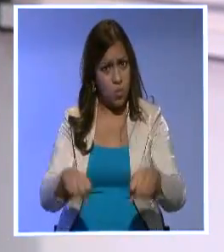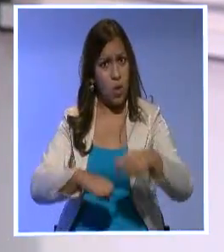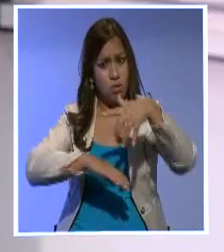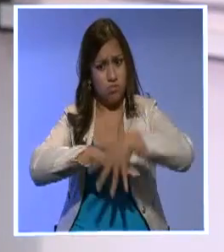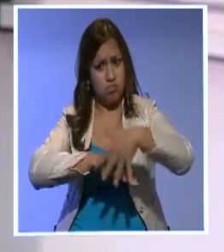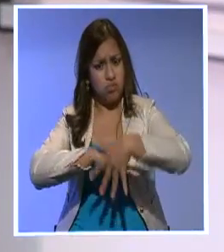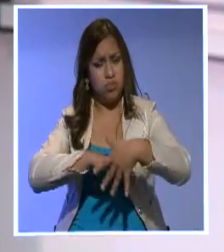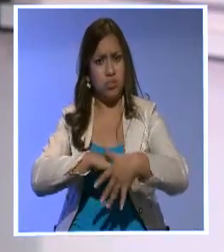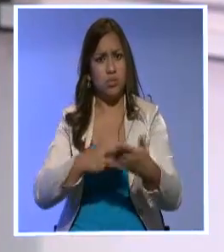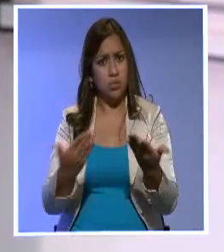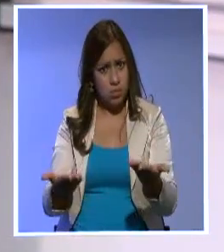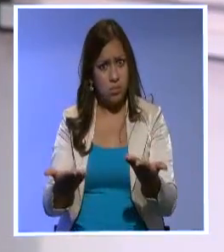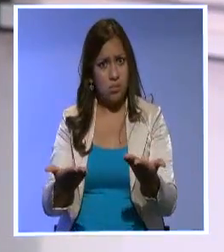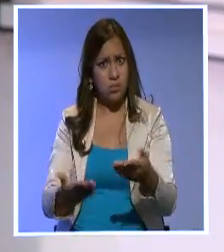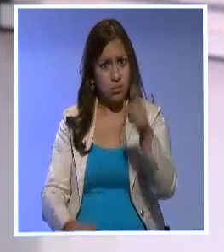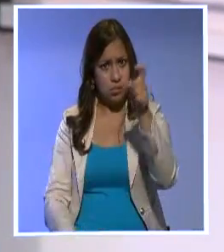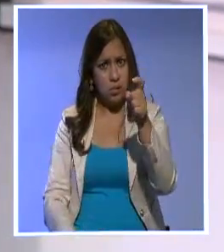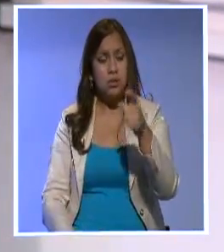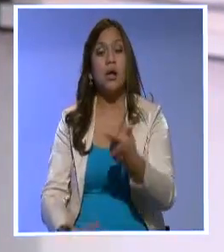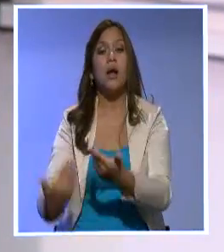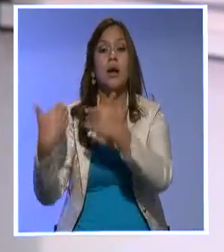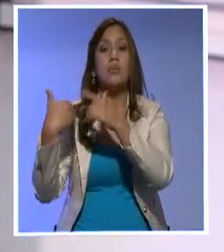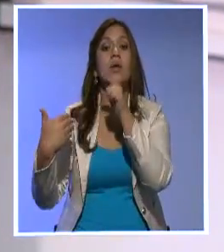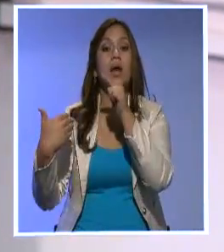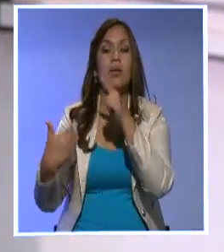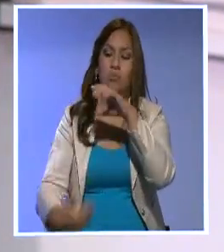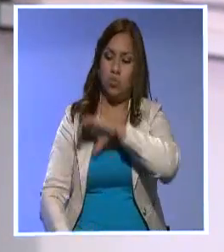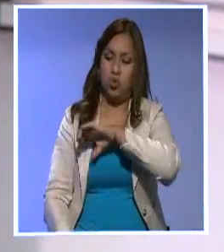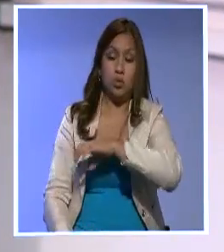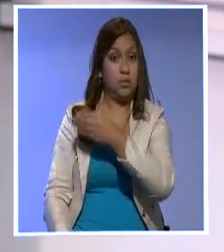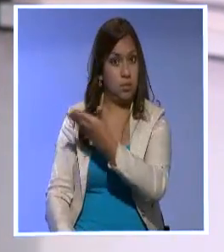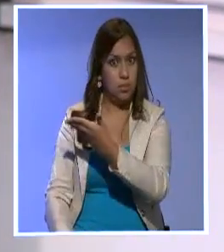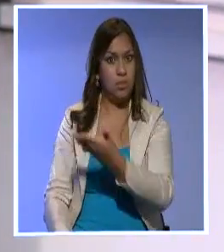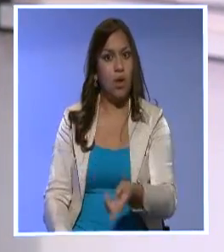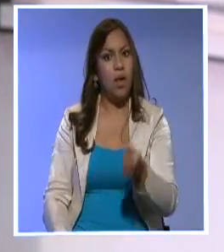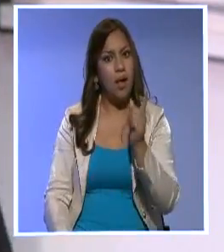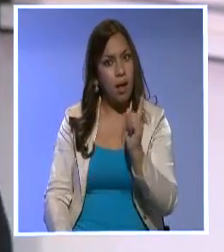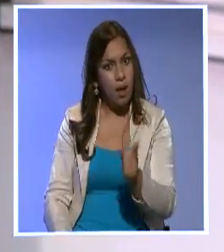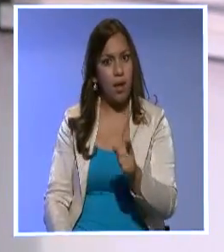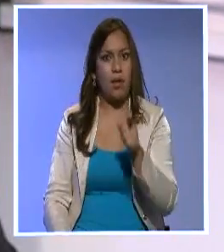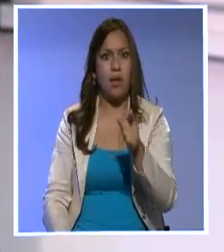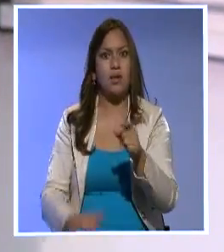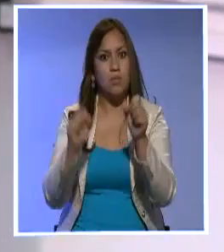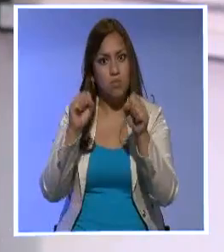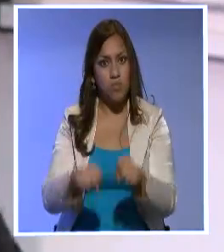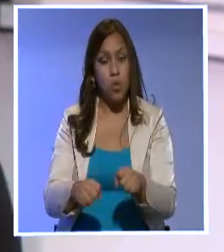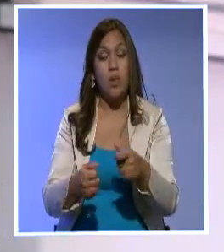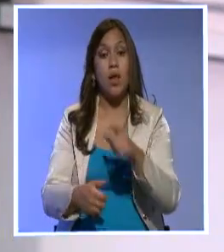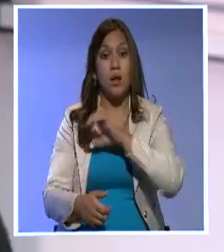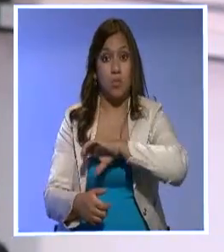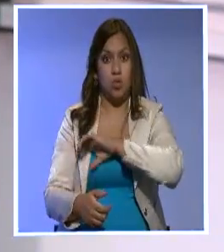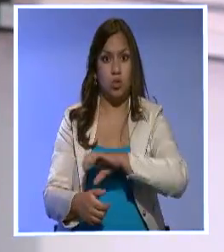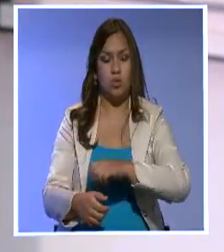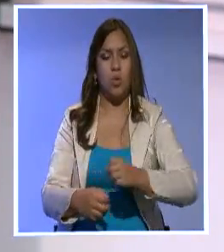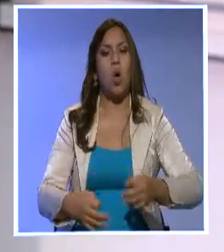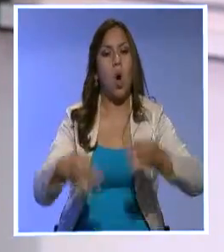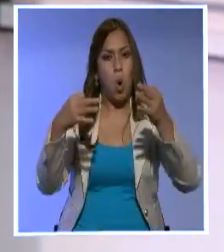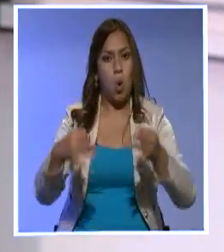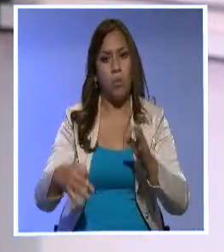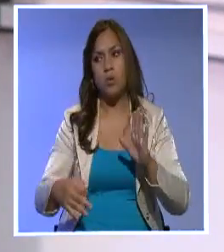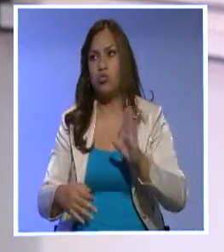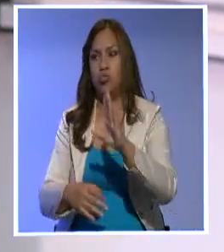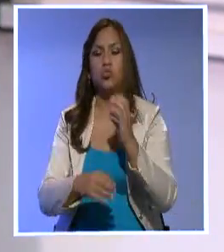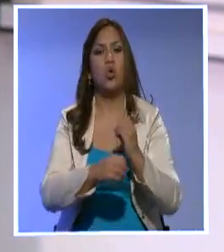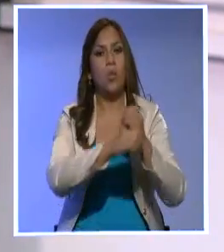que son competencia municipal pues lo que estamos viendo es una herramienta y un mecanismo que permite a los municipios cumplir con sus obligaciones